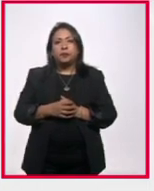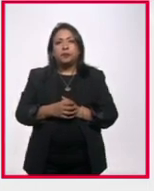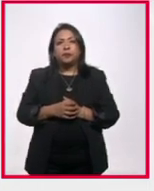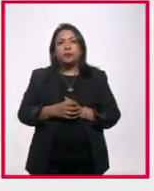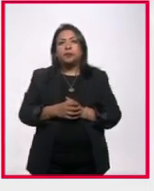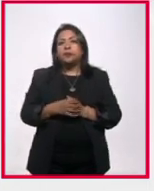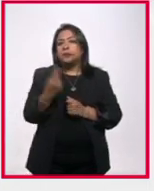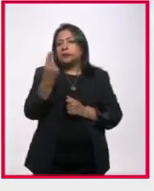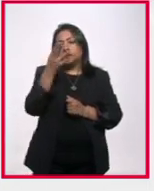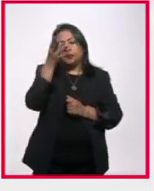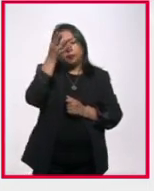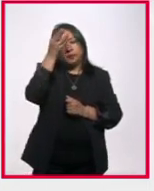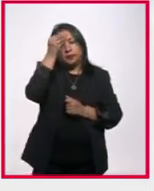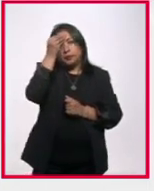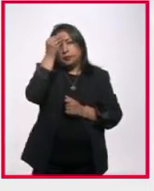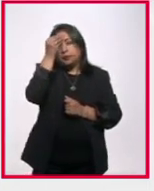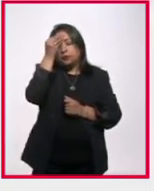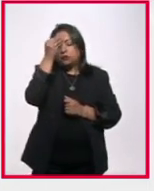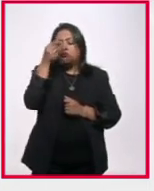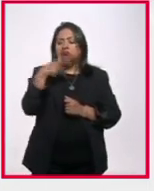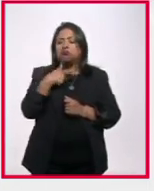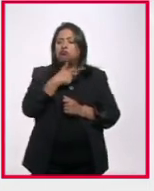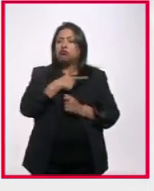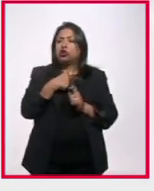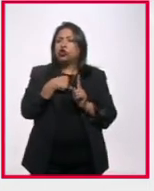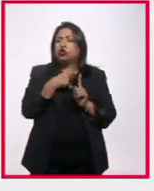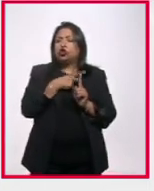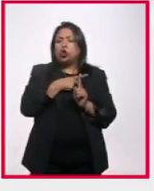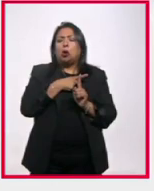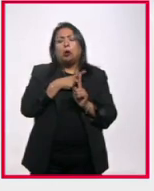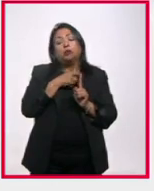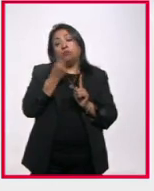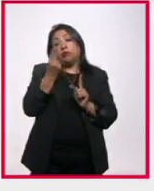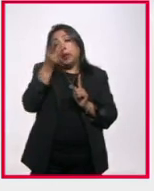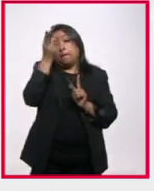Se tiene que aprender a abrazar la soledad de una u otra manera,